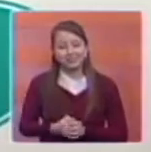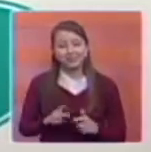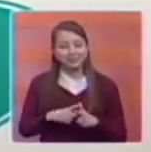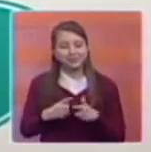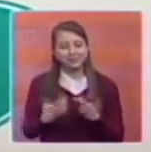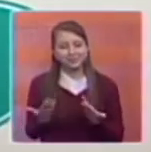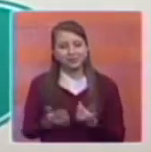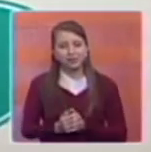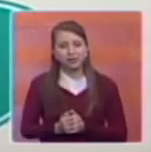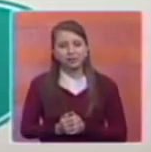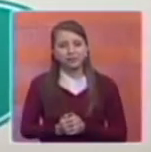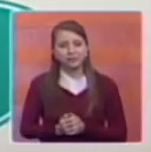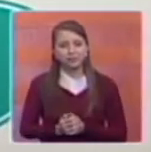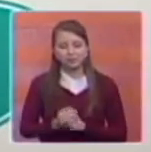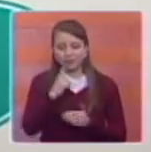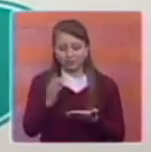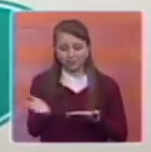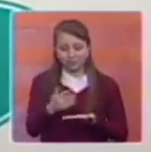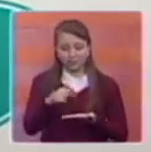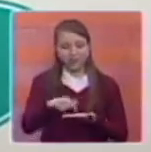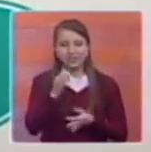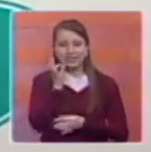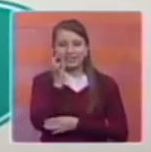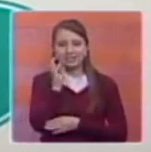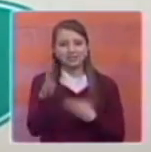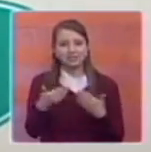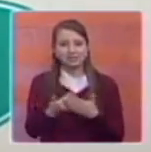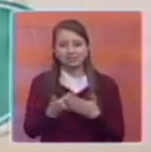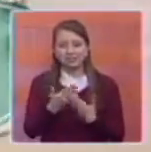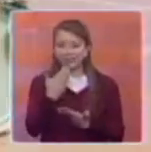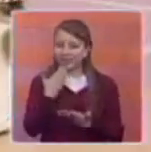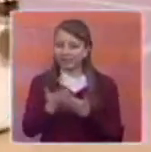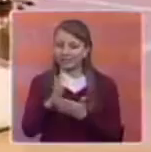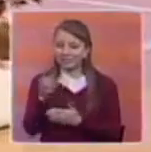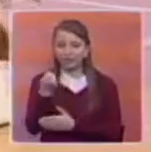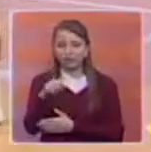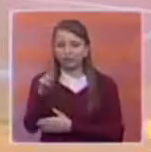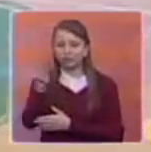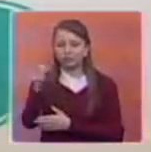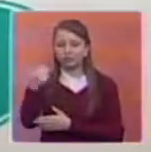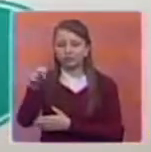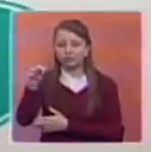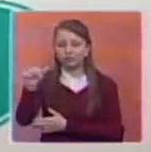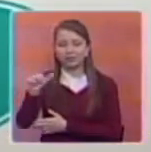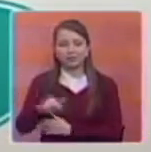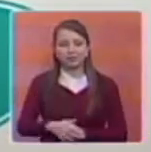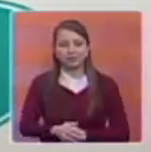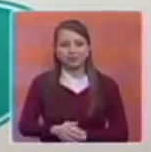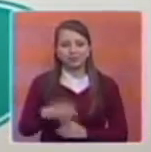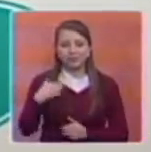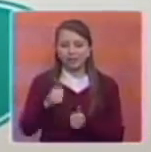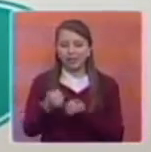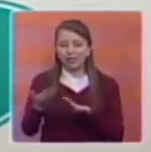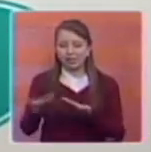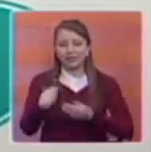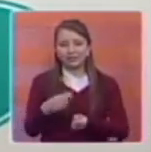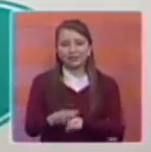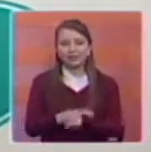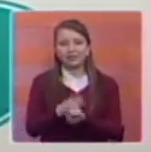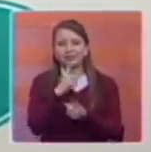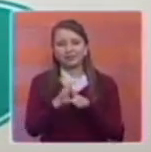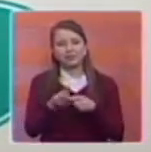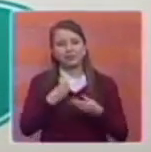caso, déjeme decirle que el recetario estaba divino, Susanita, la quiero mucho, muchas gracias por su obsequio. Cada vez que me dan un regalo yo me pongo así